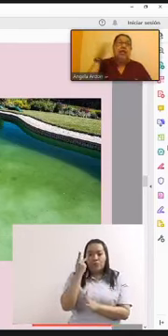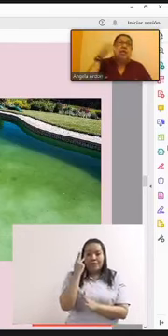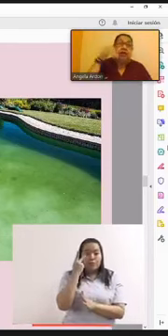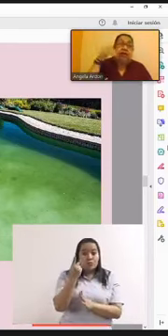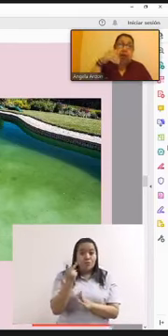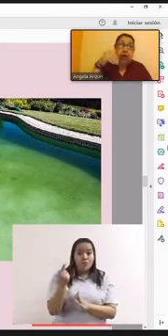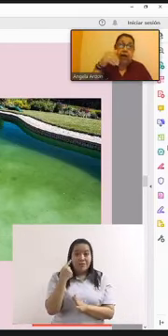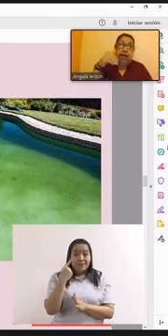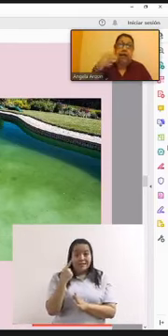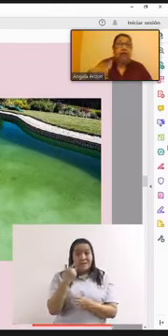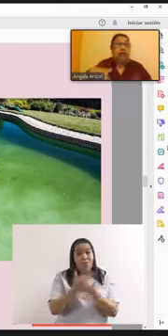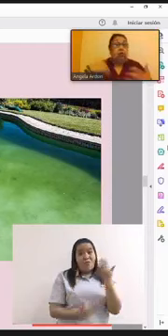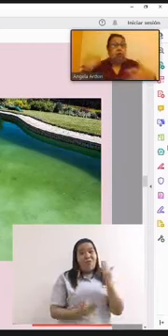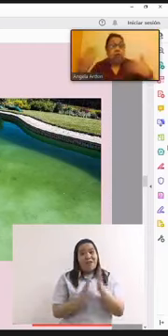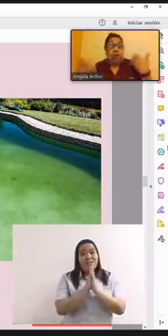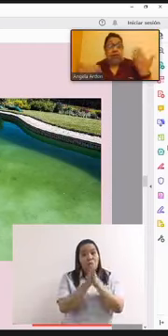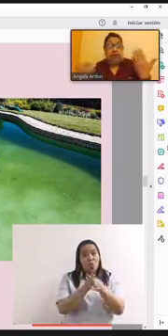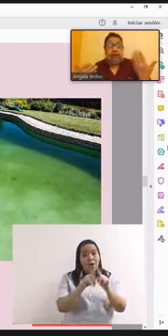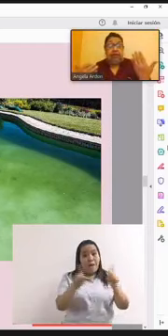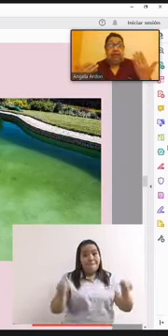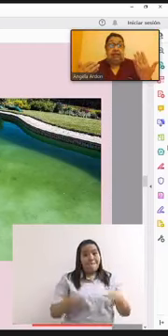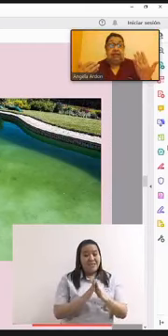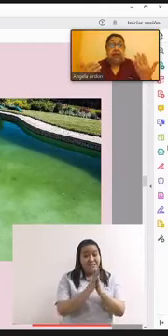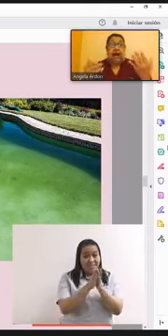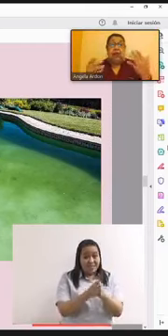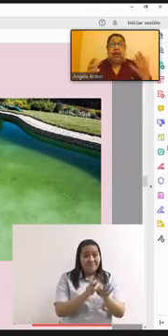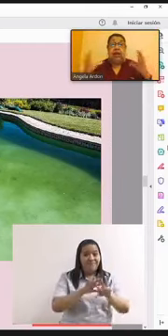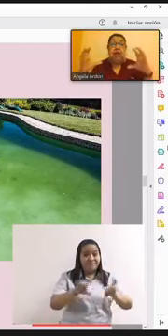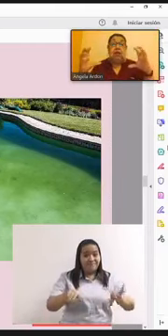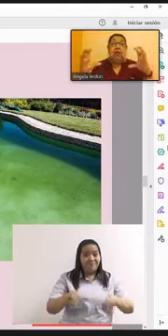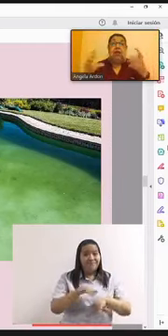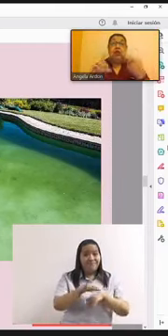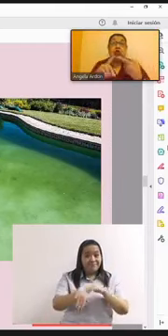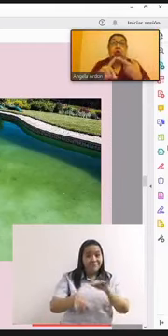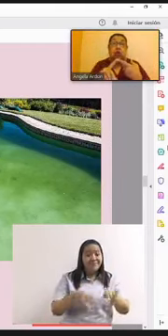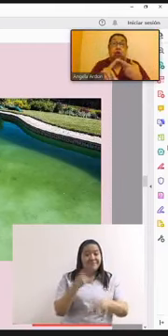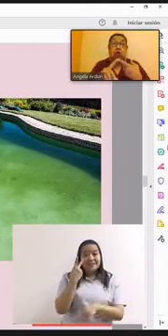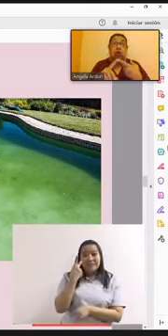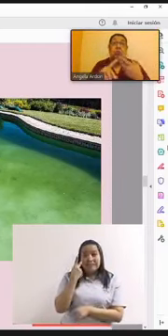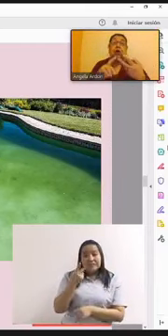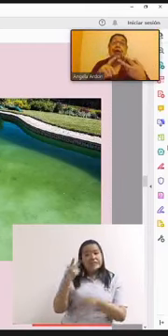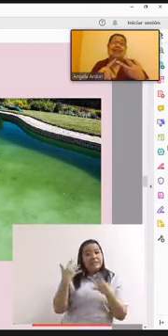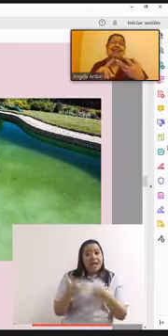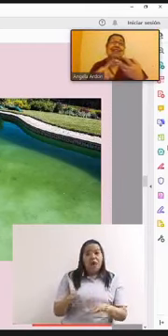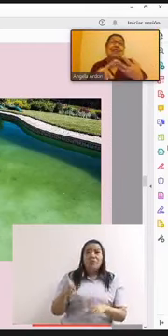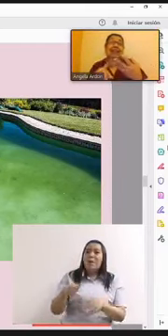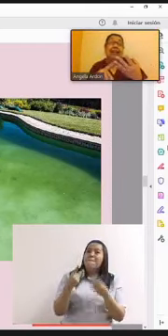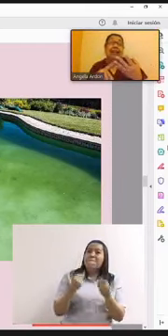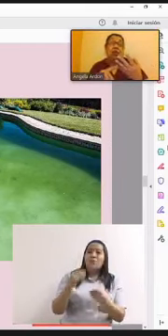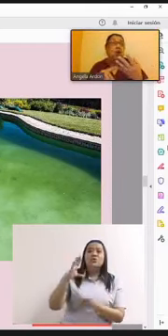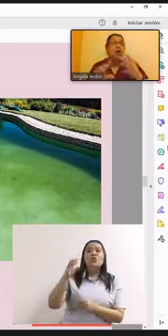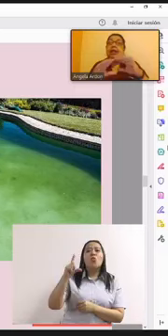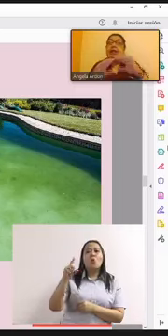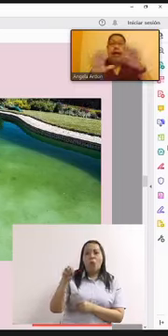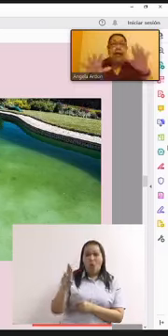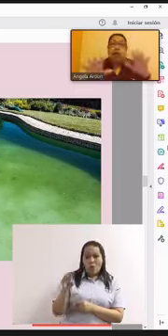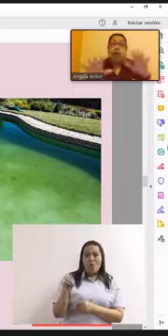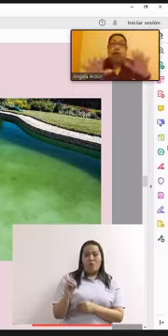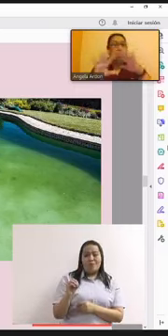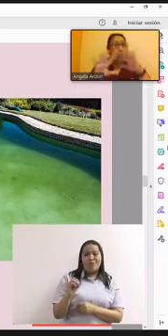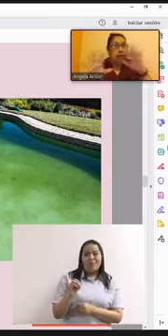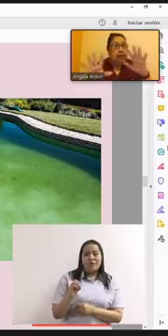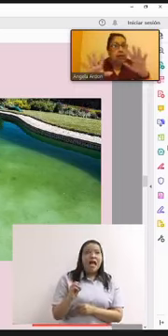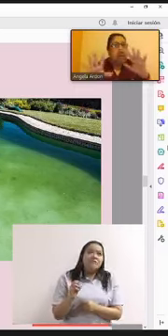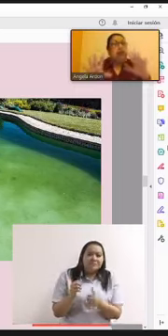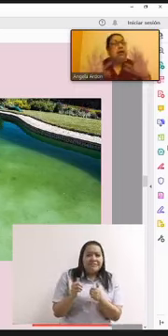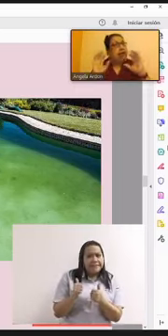Y más ahora, si nos sumergimos a la piscina, acuérdense que ahora le meten mucho cloro porque la están desinfectando. Nadie, yo no le digo que